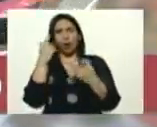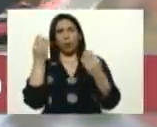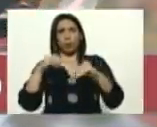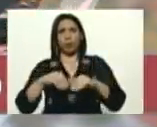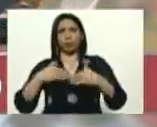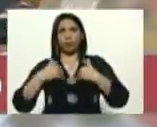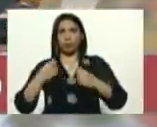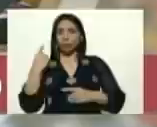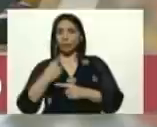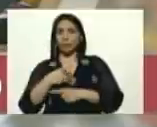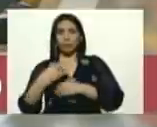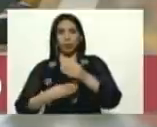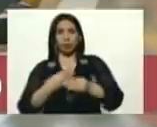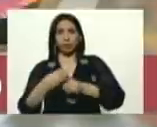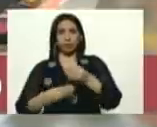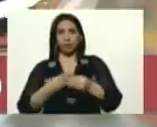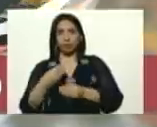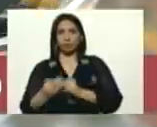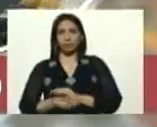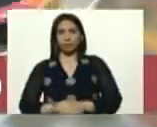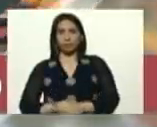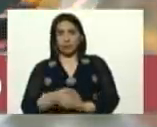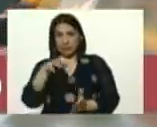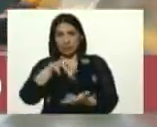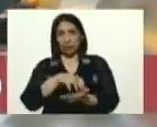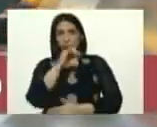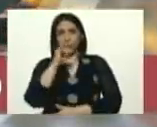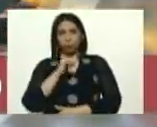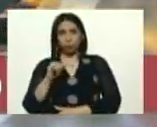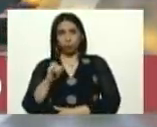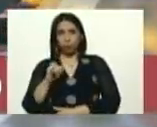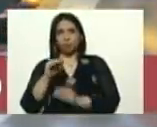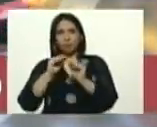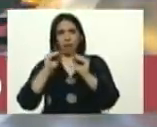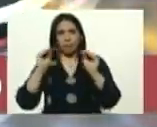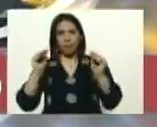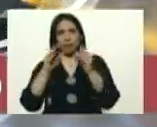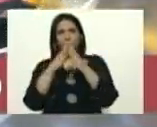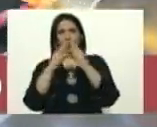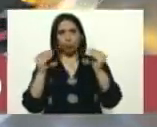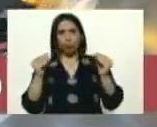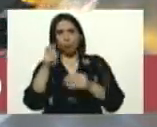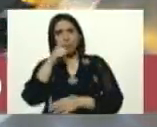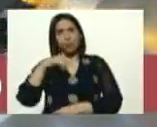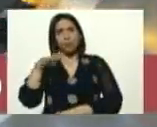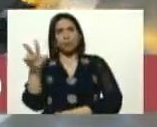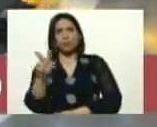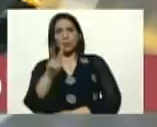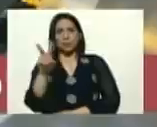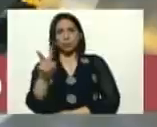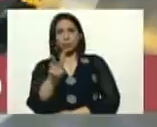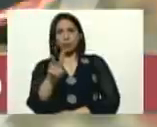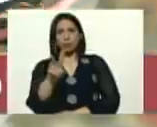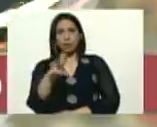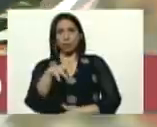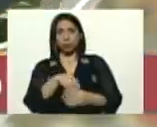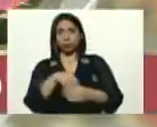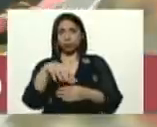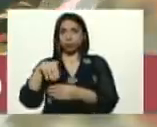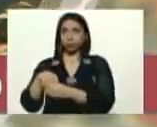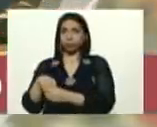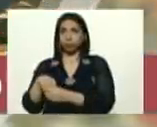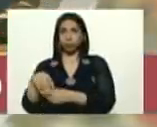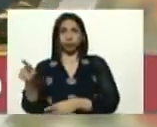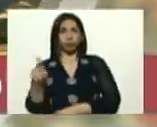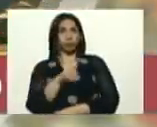debemos aplicar en este caso. Así que llamamos a toda la población venezolana. La cuarentena